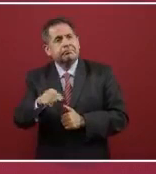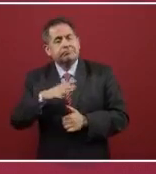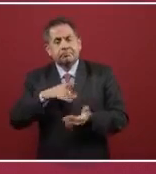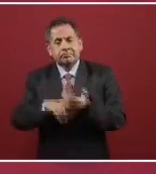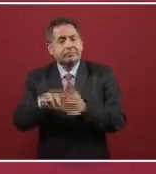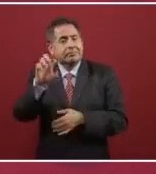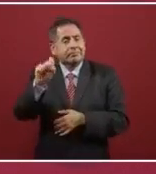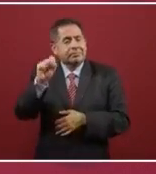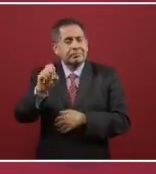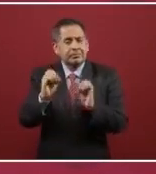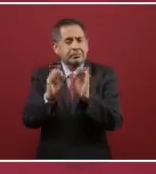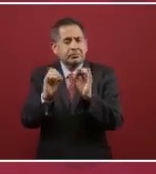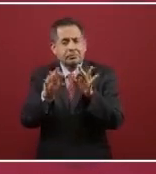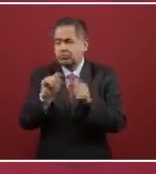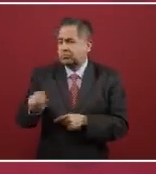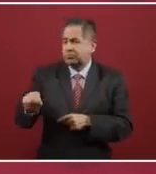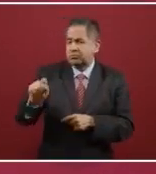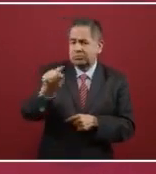60 oficinas